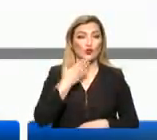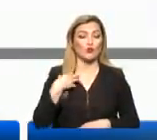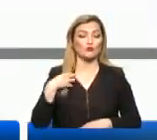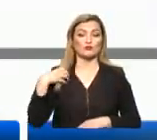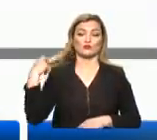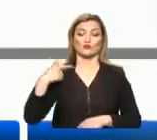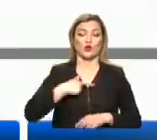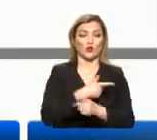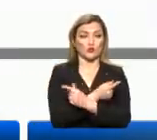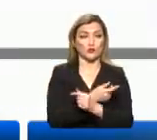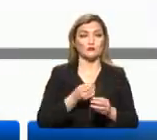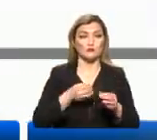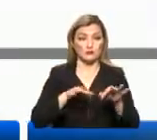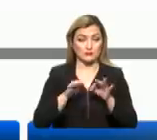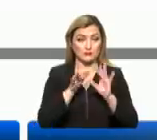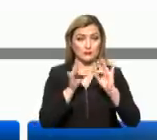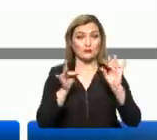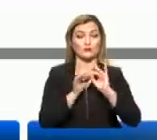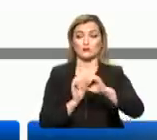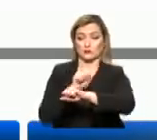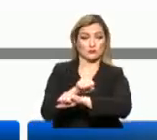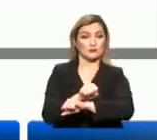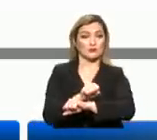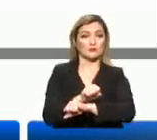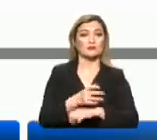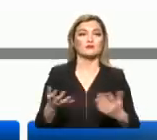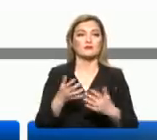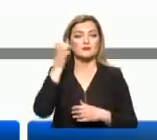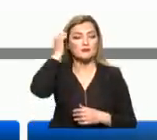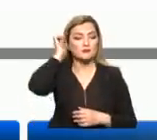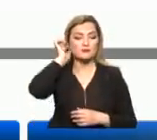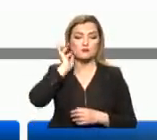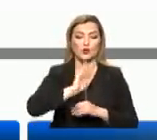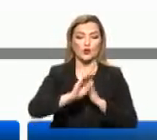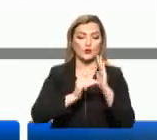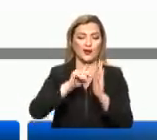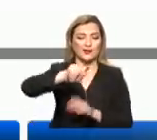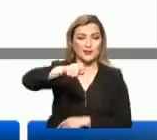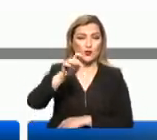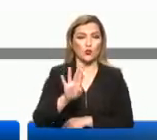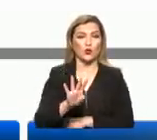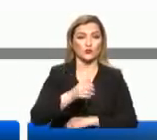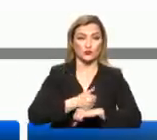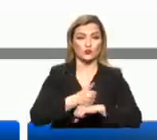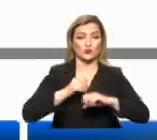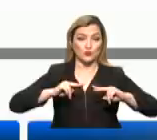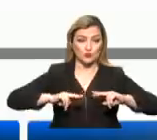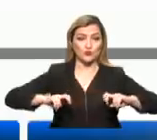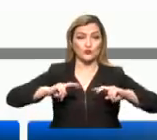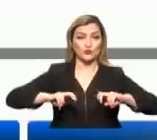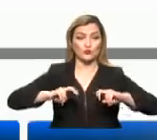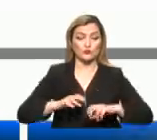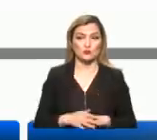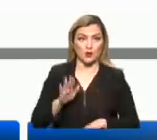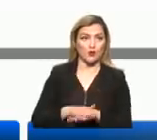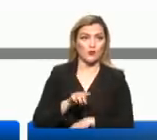su cuenta de Twitter, escribió: rechazo total a este acto de intimidación en contra de Teleamazonas. Con las autoridades competentes investiga el caso y quien